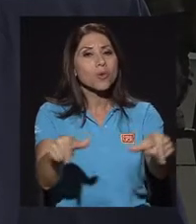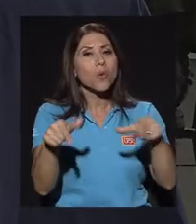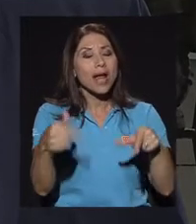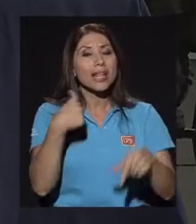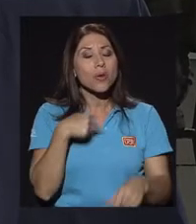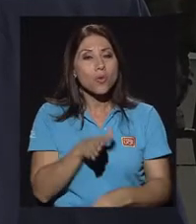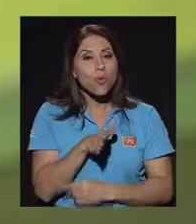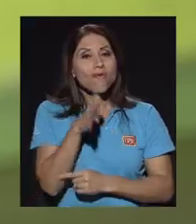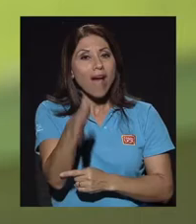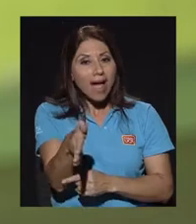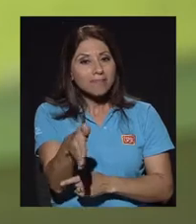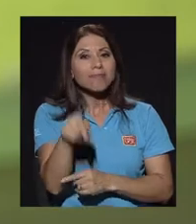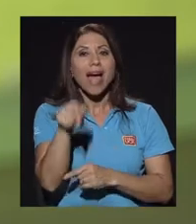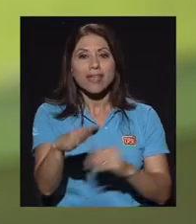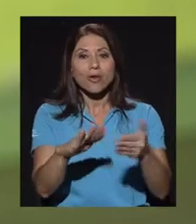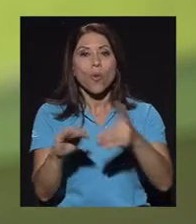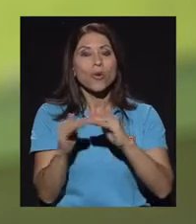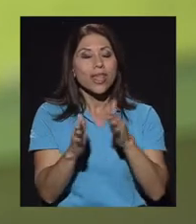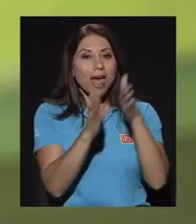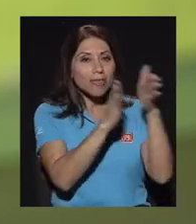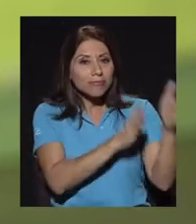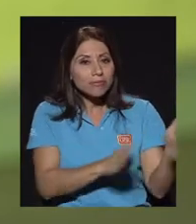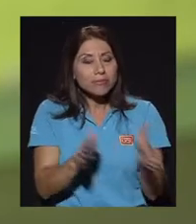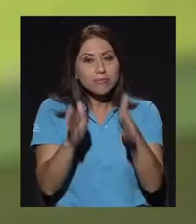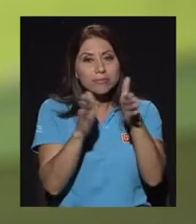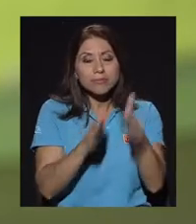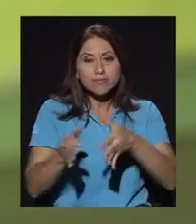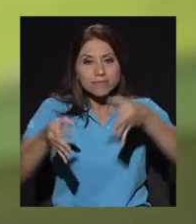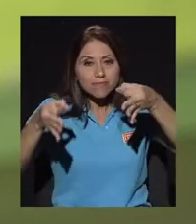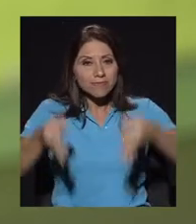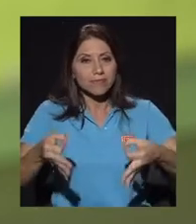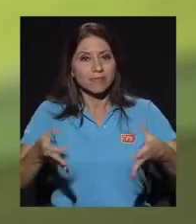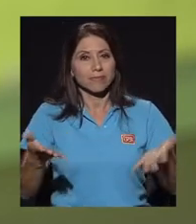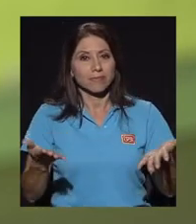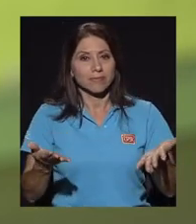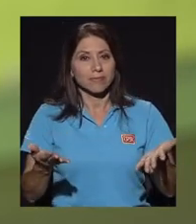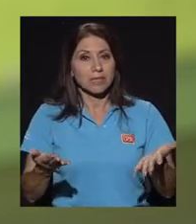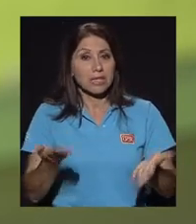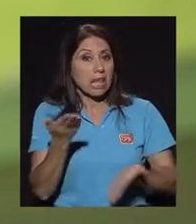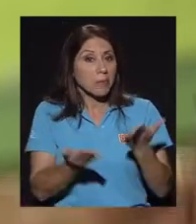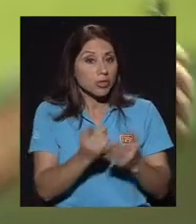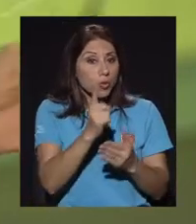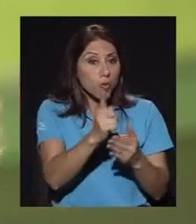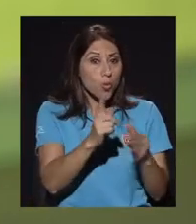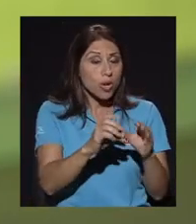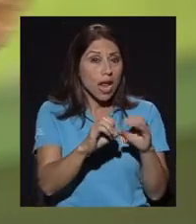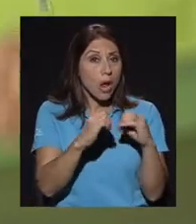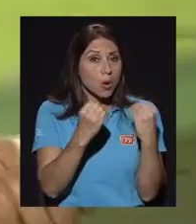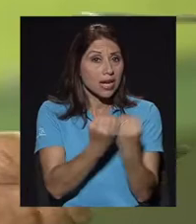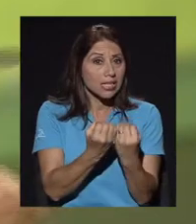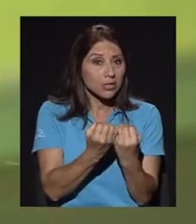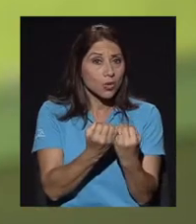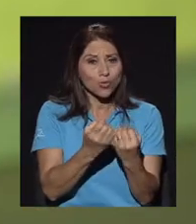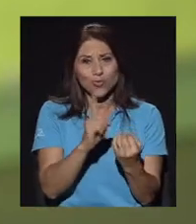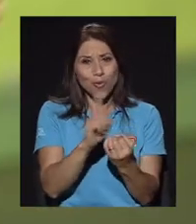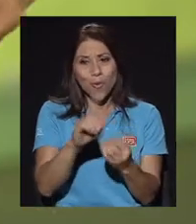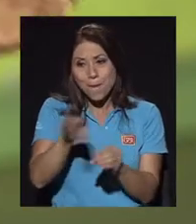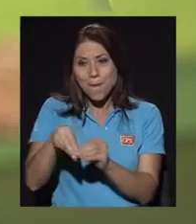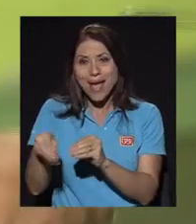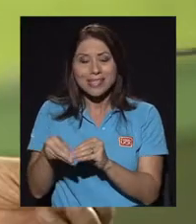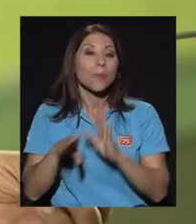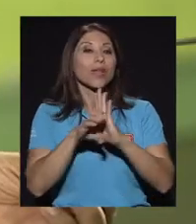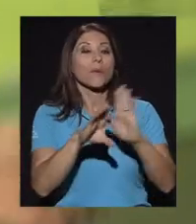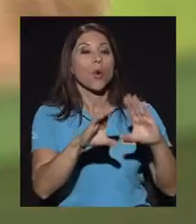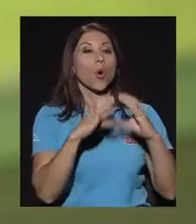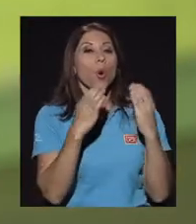de la comunidad, ¿ya? Y usualmente más de una. Hay una junta de caminos, hay un